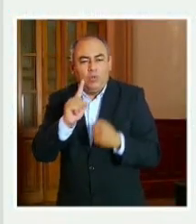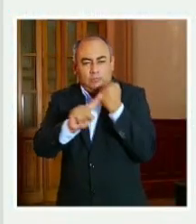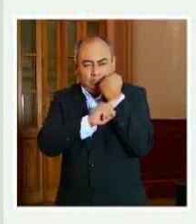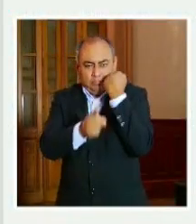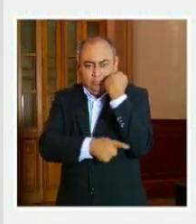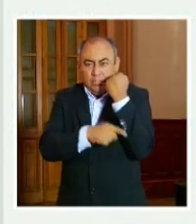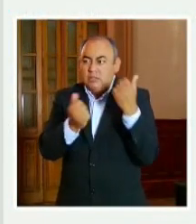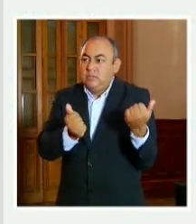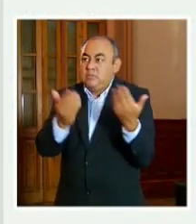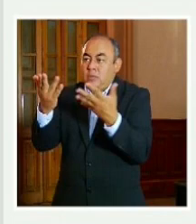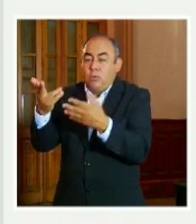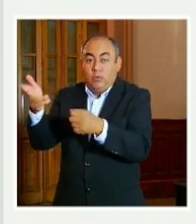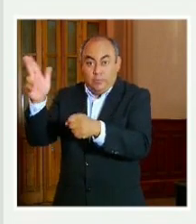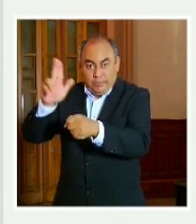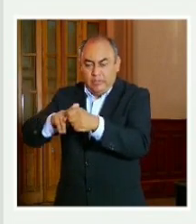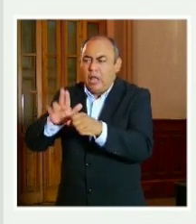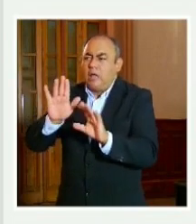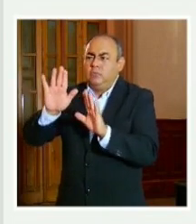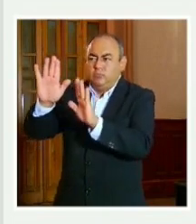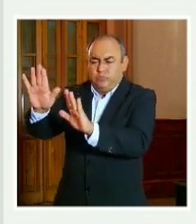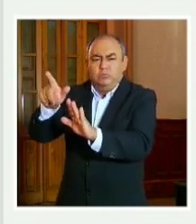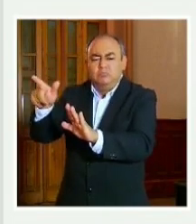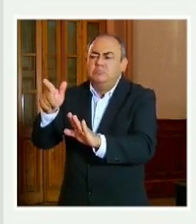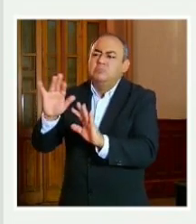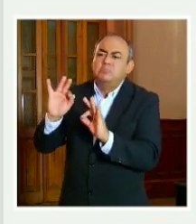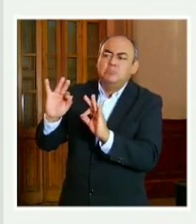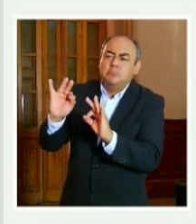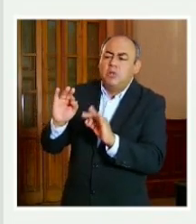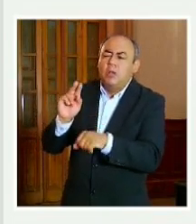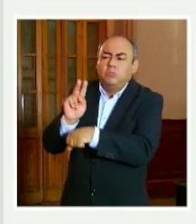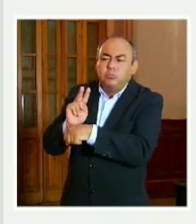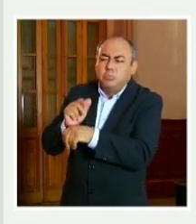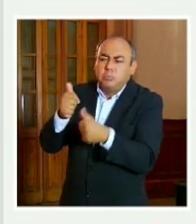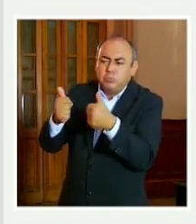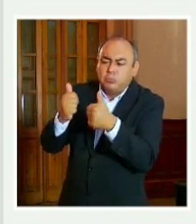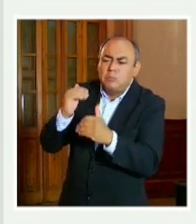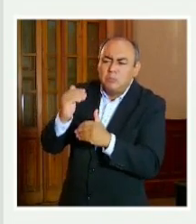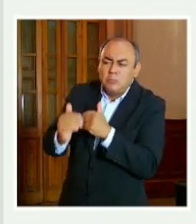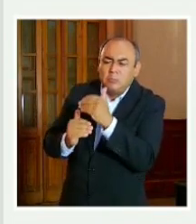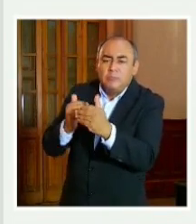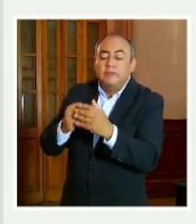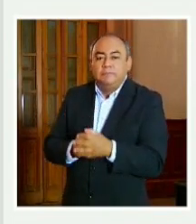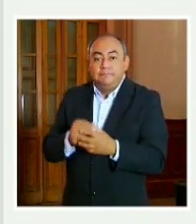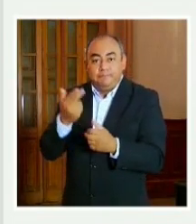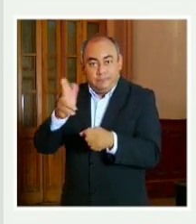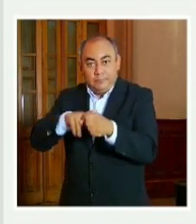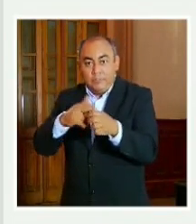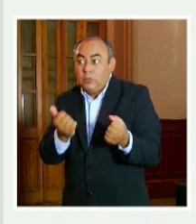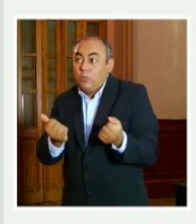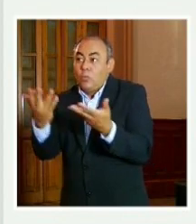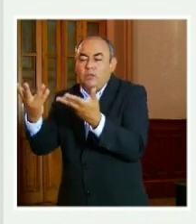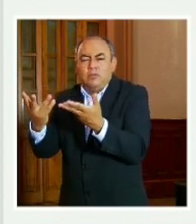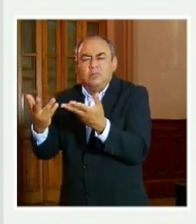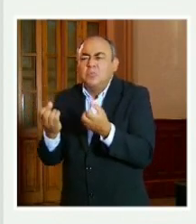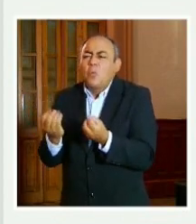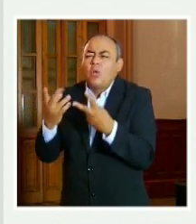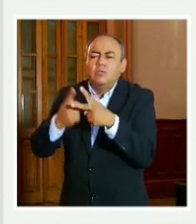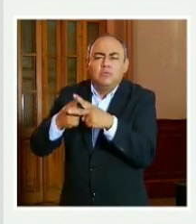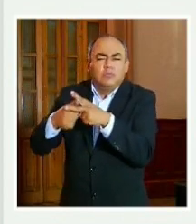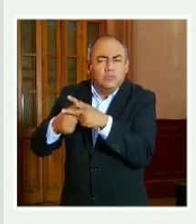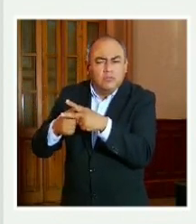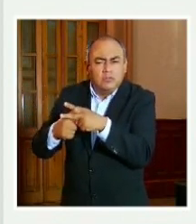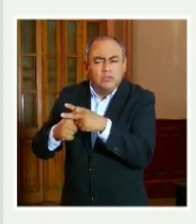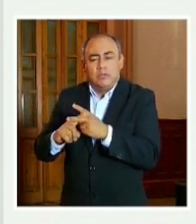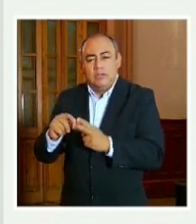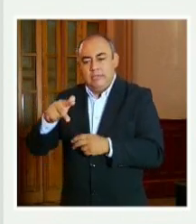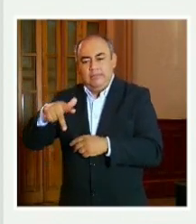también, hospitalizada, y nuestro porcentaje de ocupación hospitalaria al cierre del día de ayer se ubica en